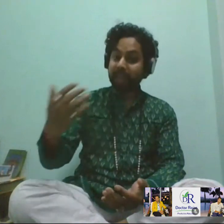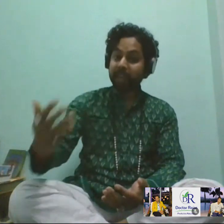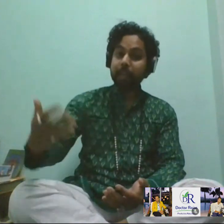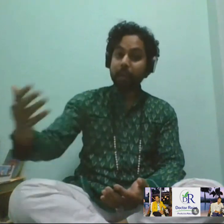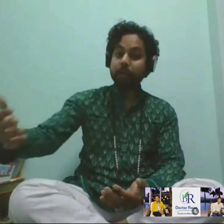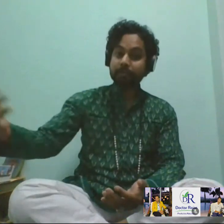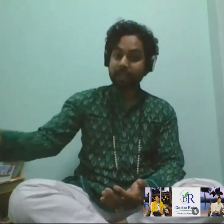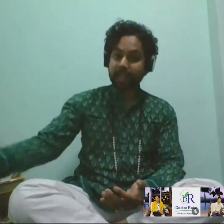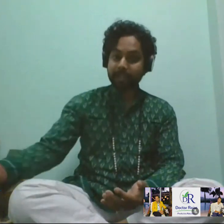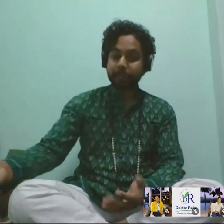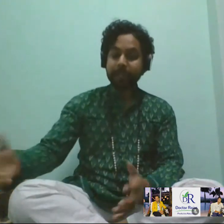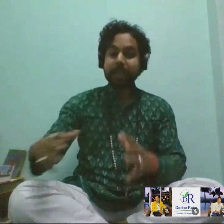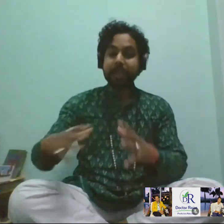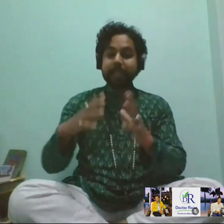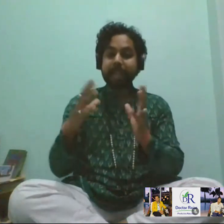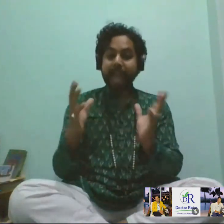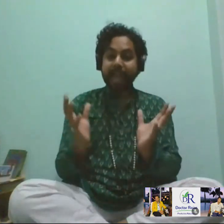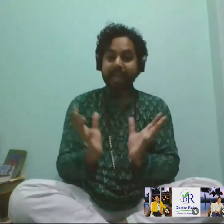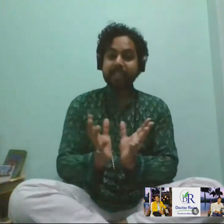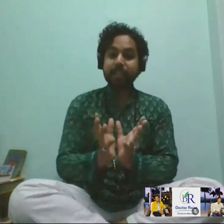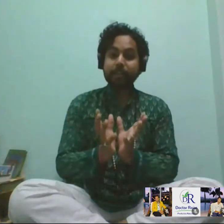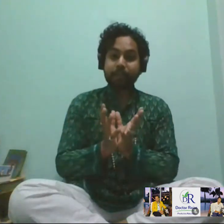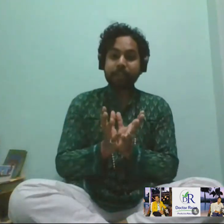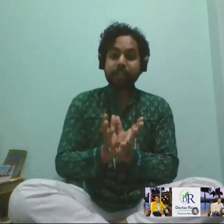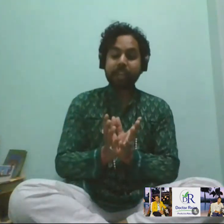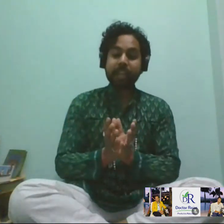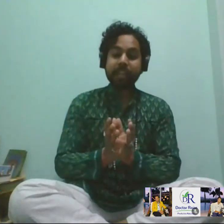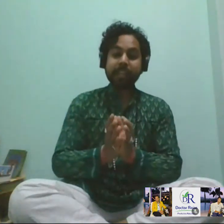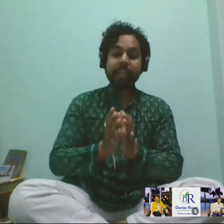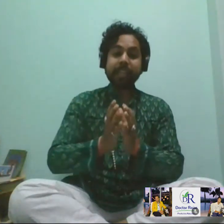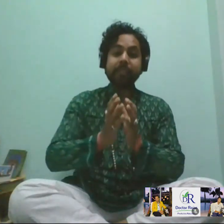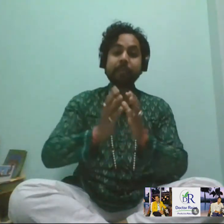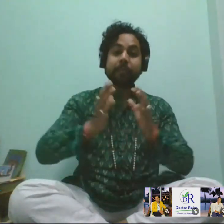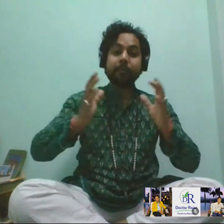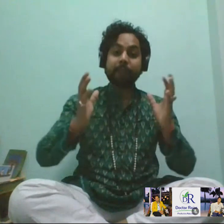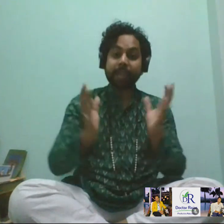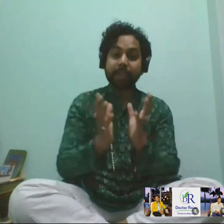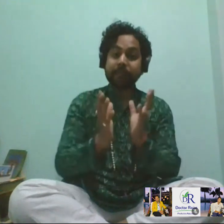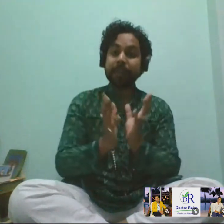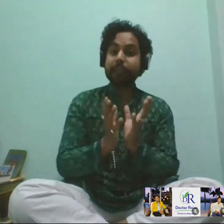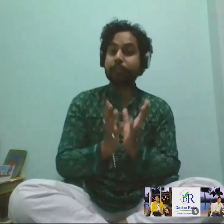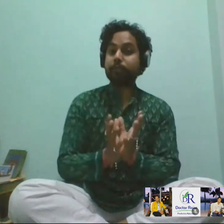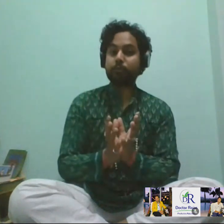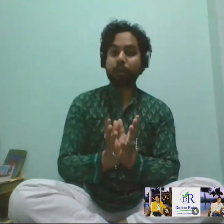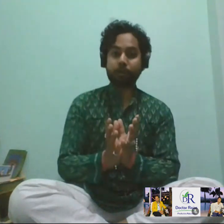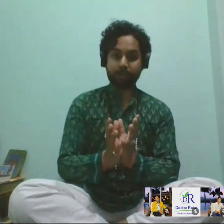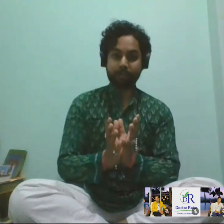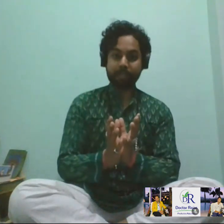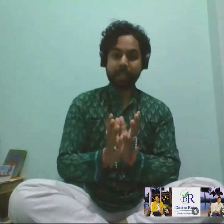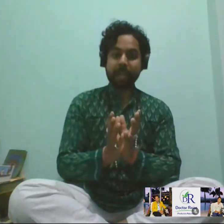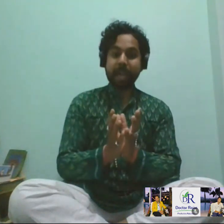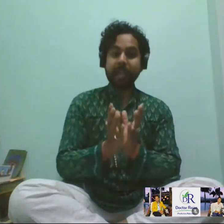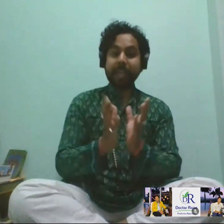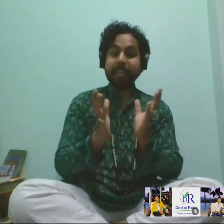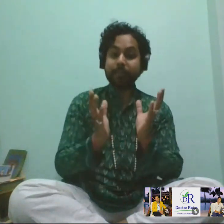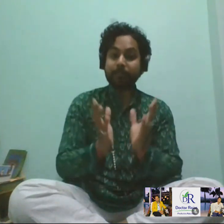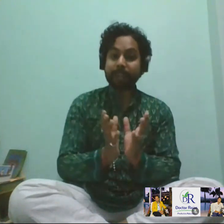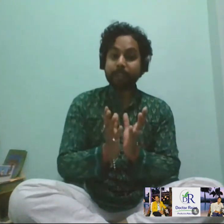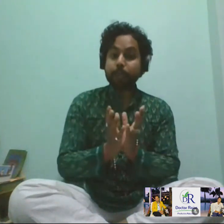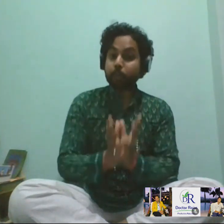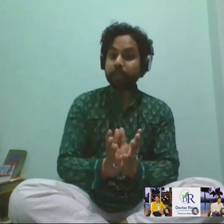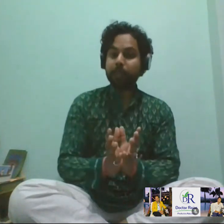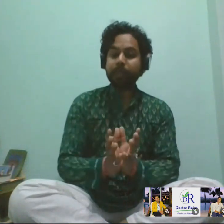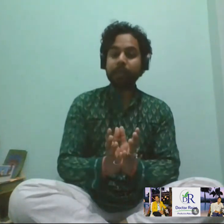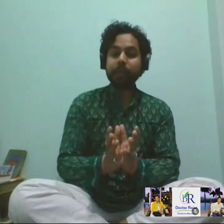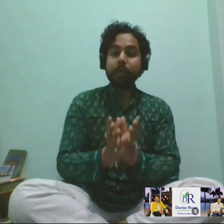for a very long time. The energy of Rishikesh is very, very strong, and it is